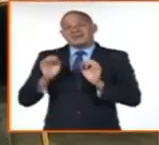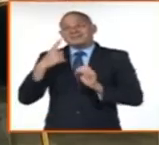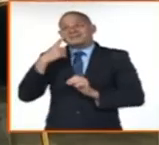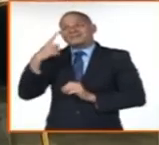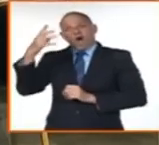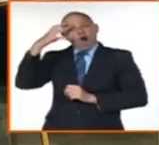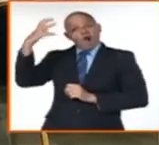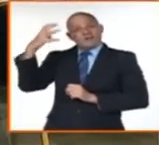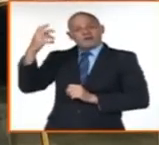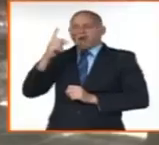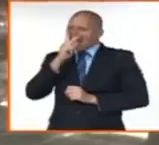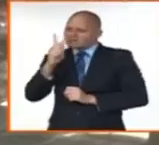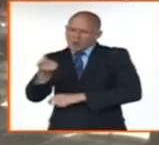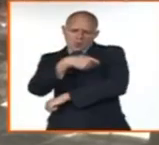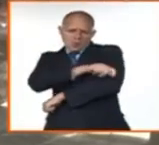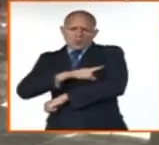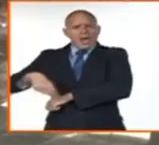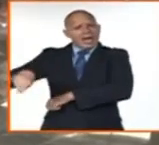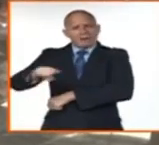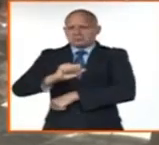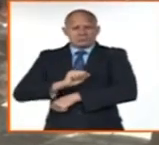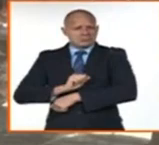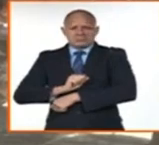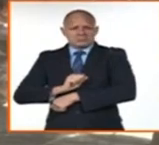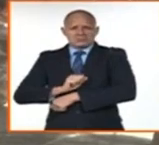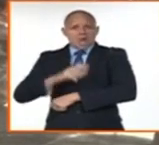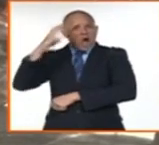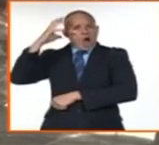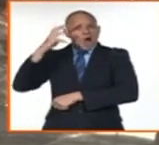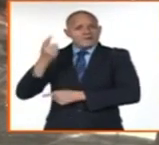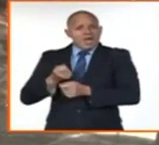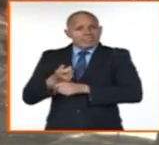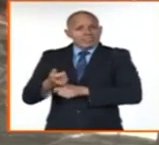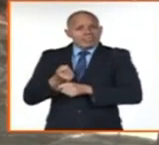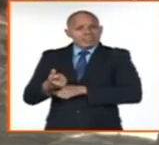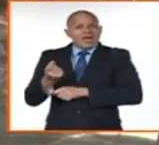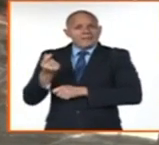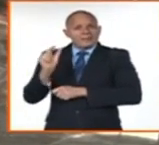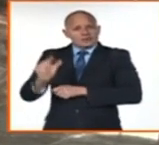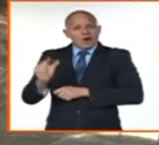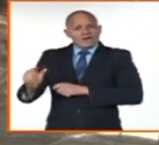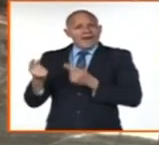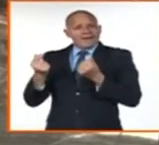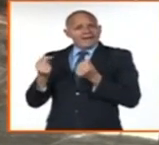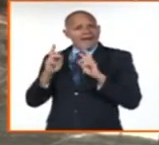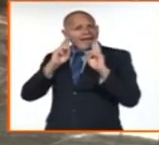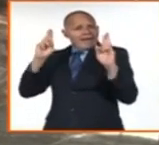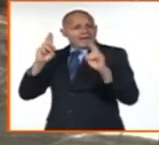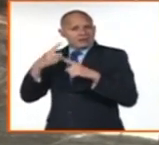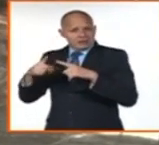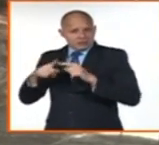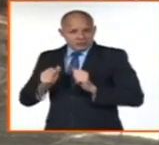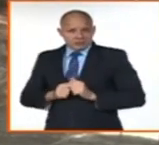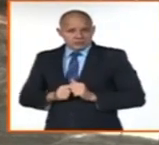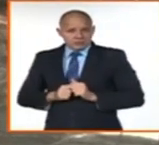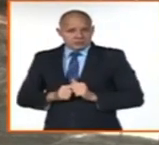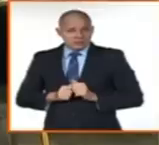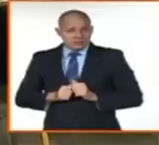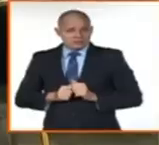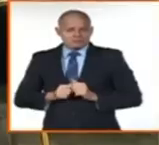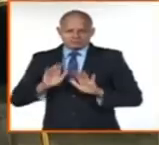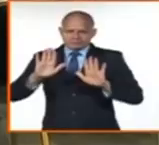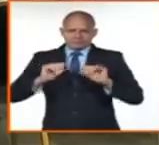desigualdad. Pero en el mundo hoy, cuando la población mundial está vacunada más o menos